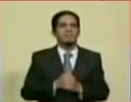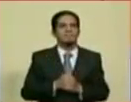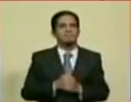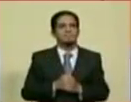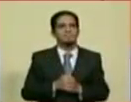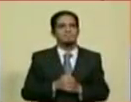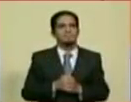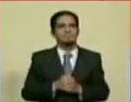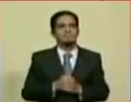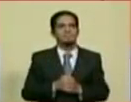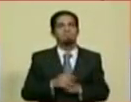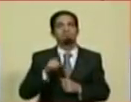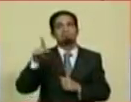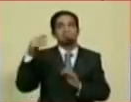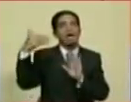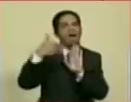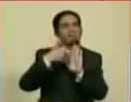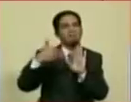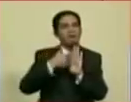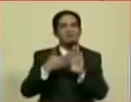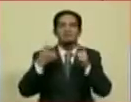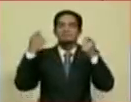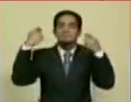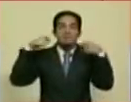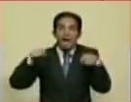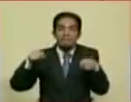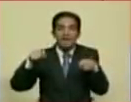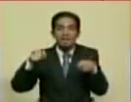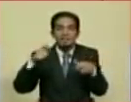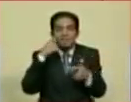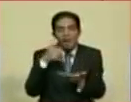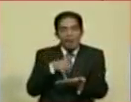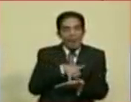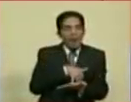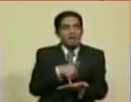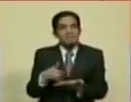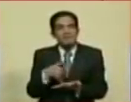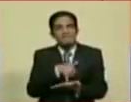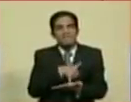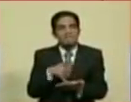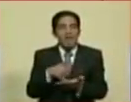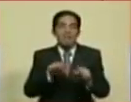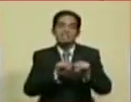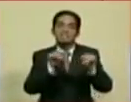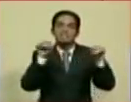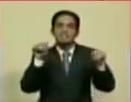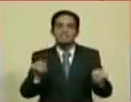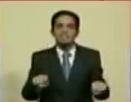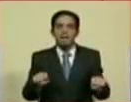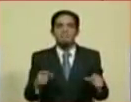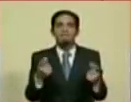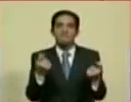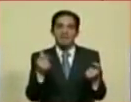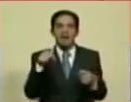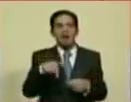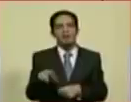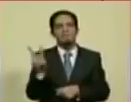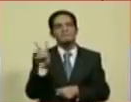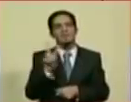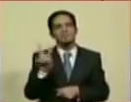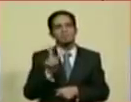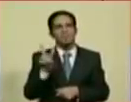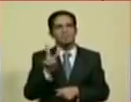que pretende con ello desestabilizar el sistema financiero